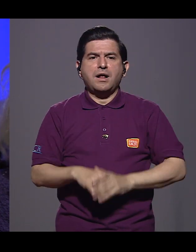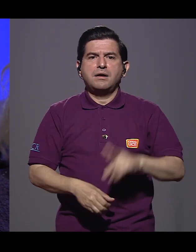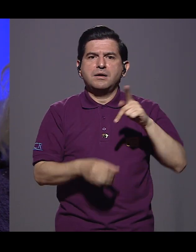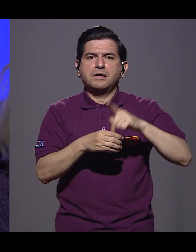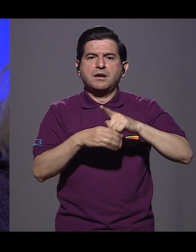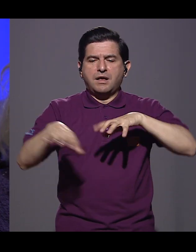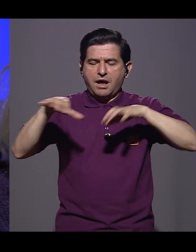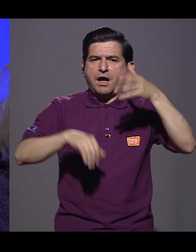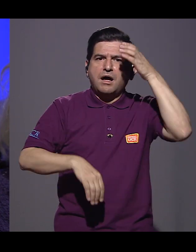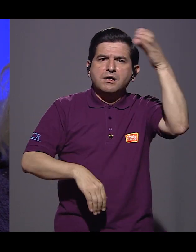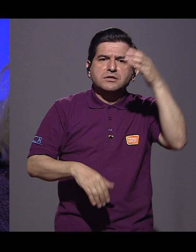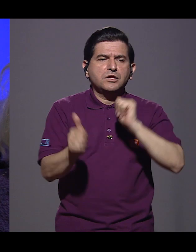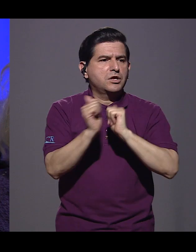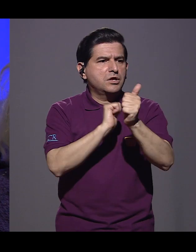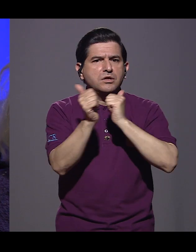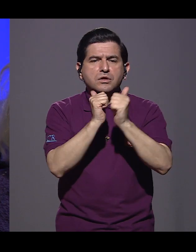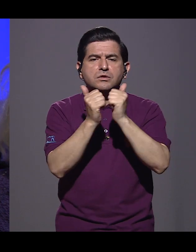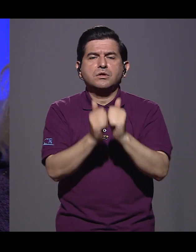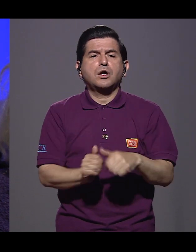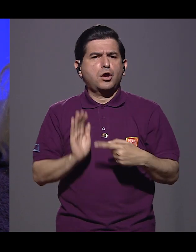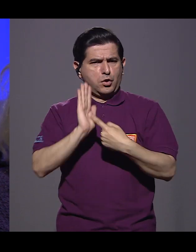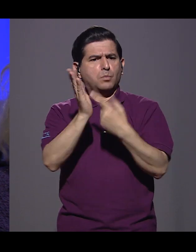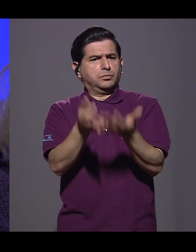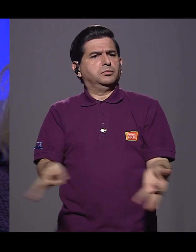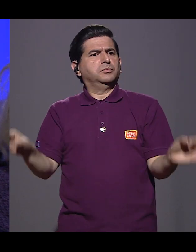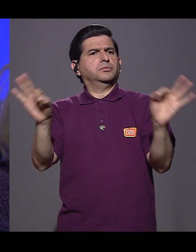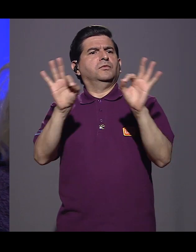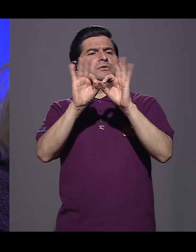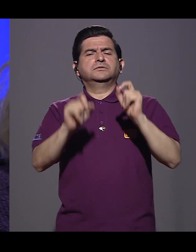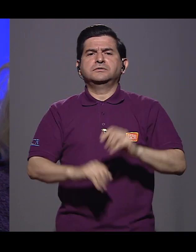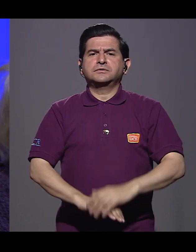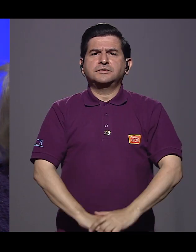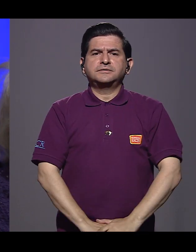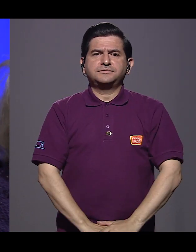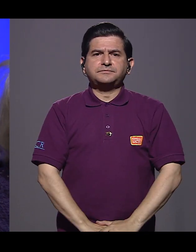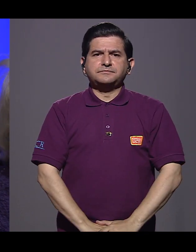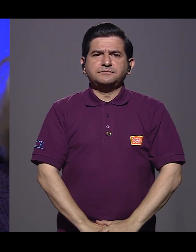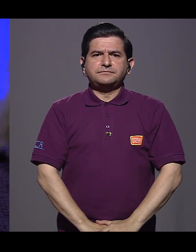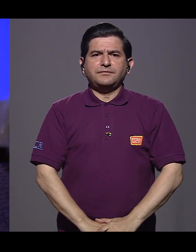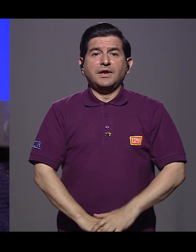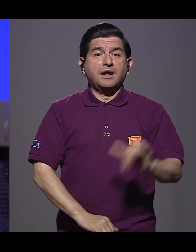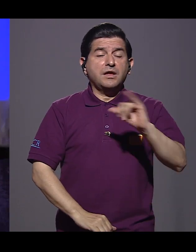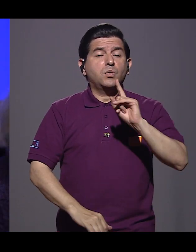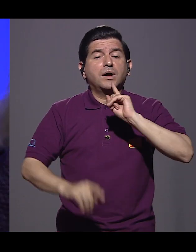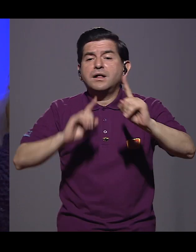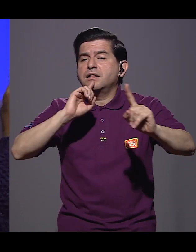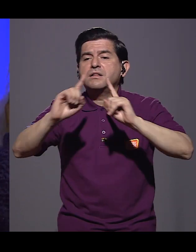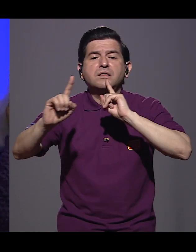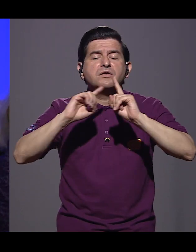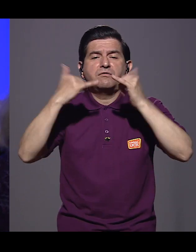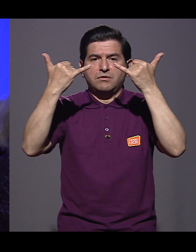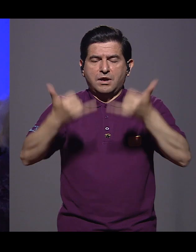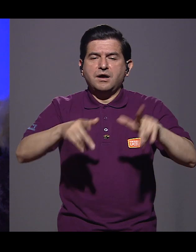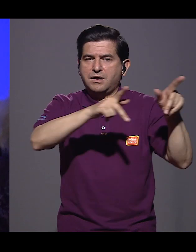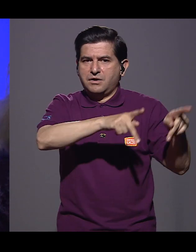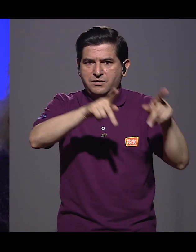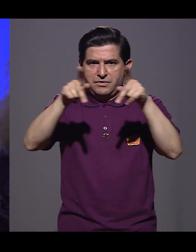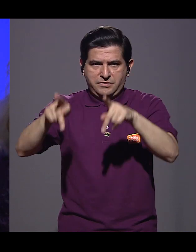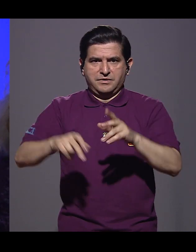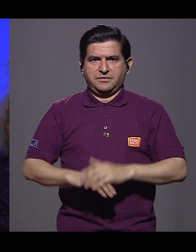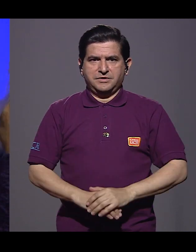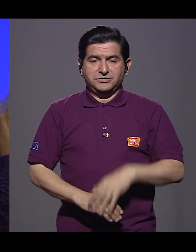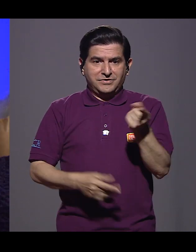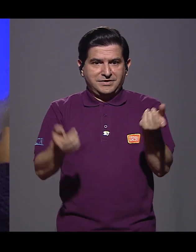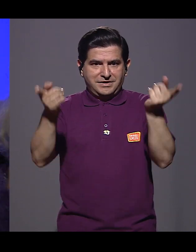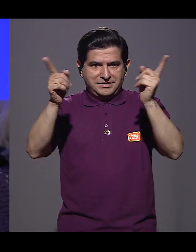participando de eventos culturales, deportivos, destacando, como la difusión que se le ha dado a las personas